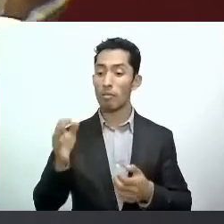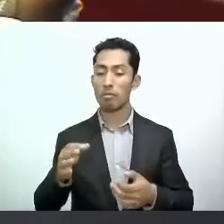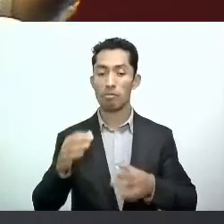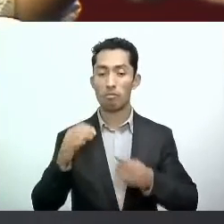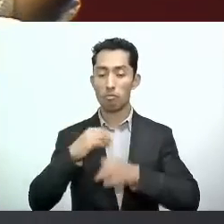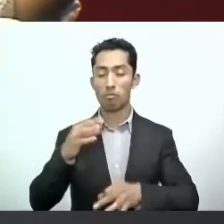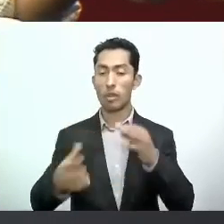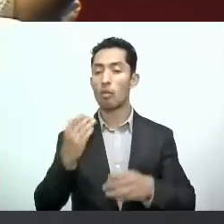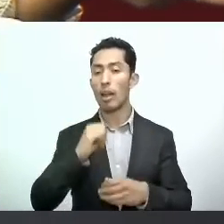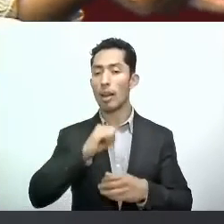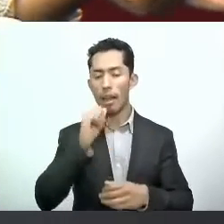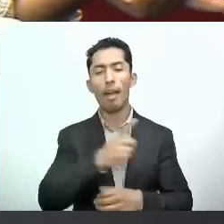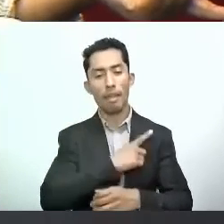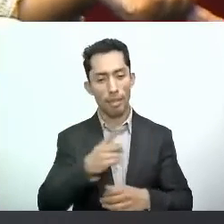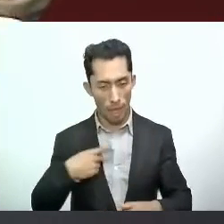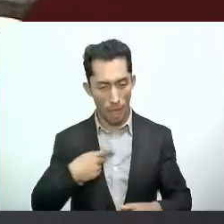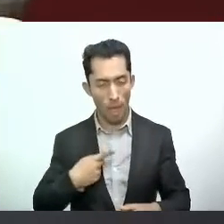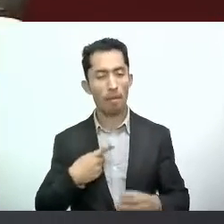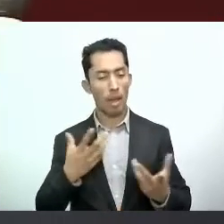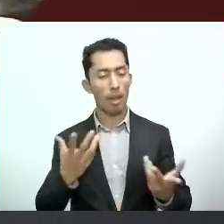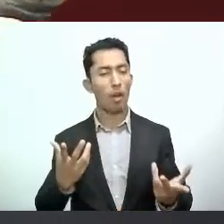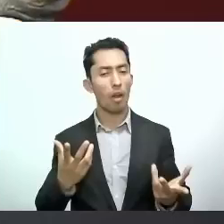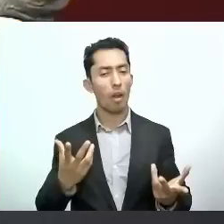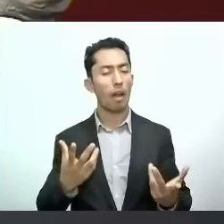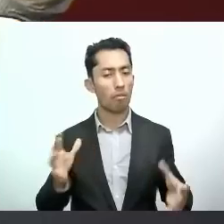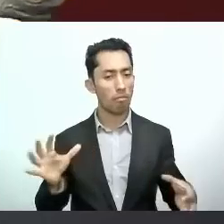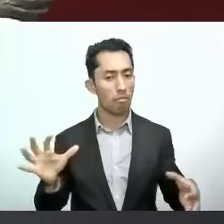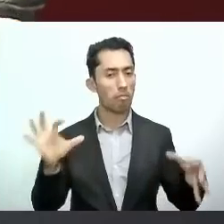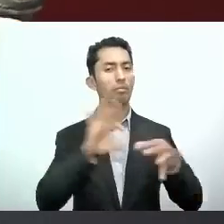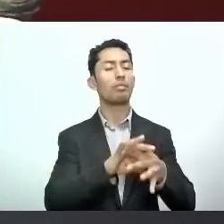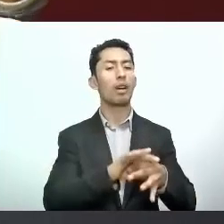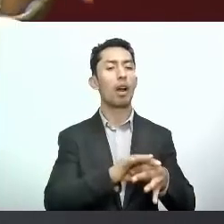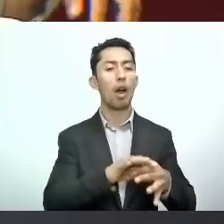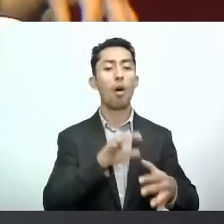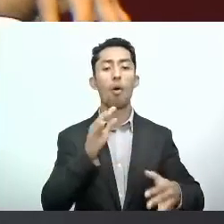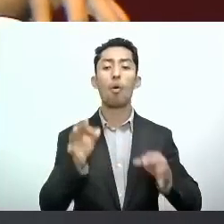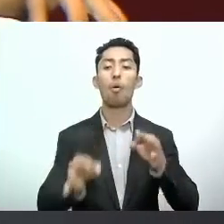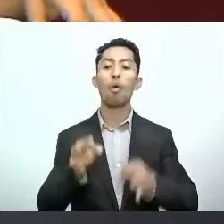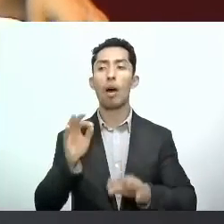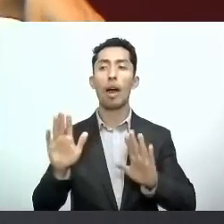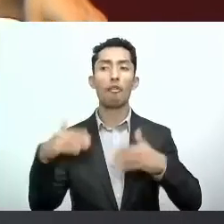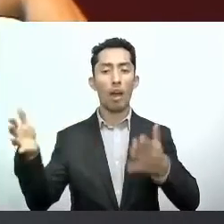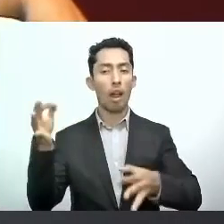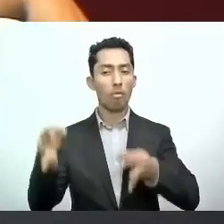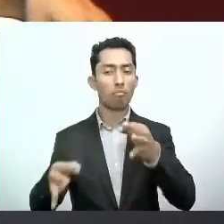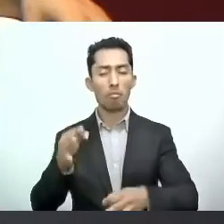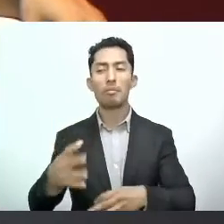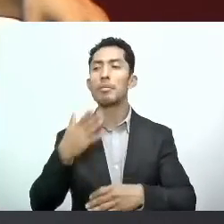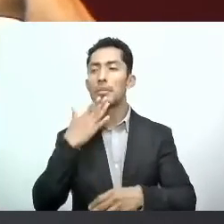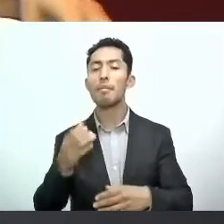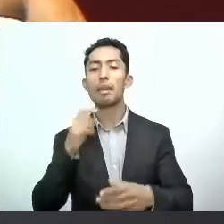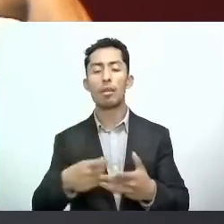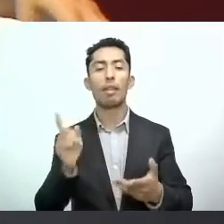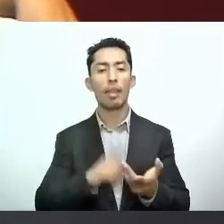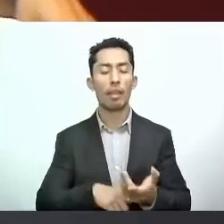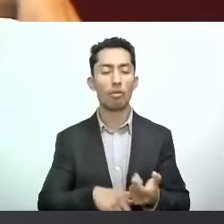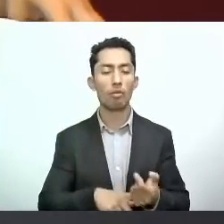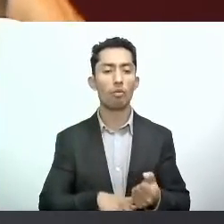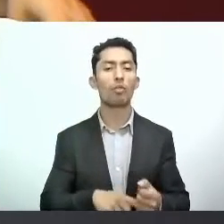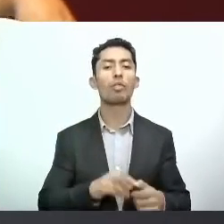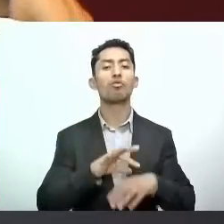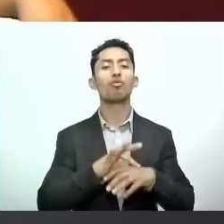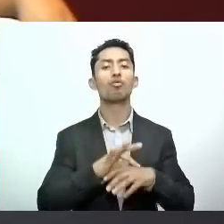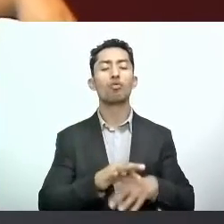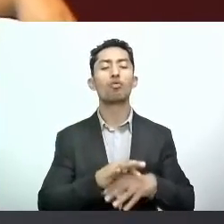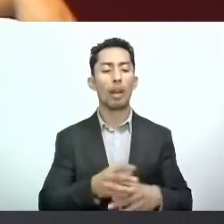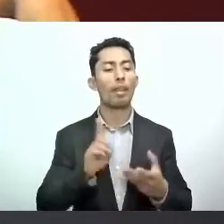ser coherentes con lo que se juzga hacia afuera, con también cómo se vive el espacio laboral